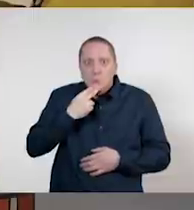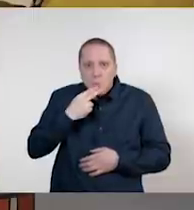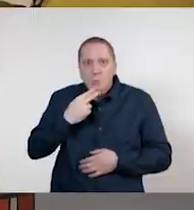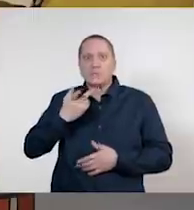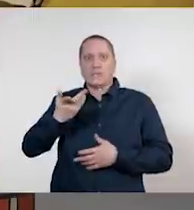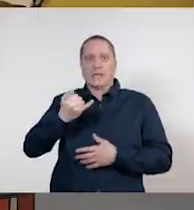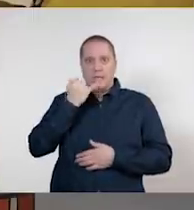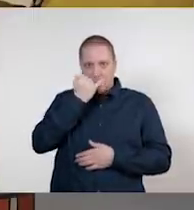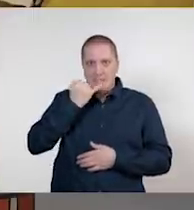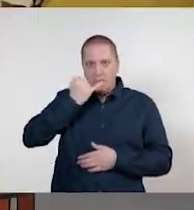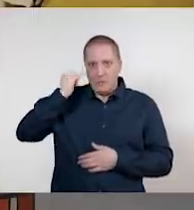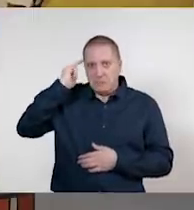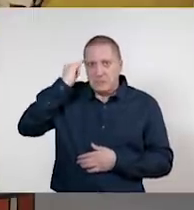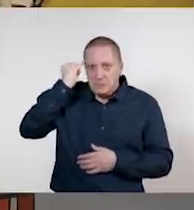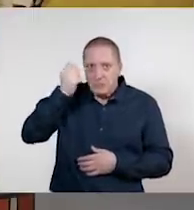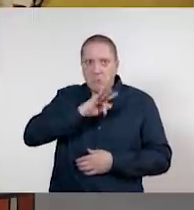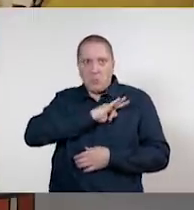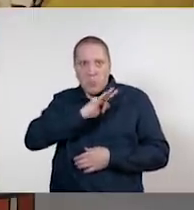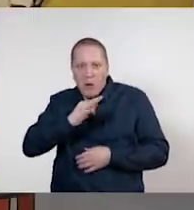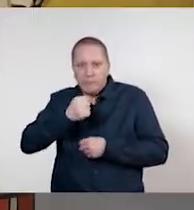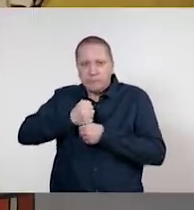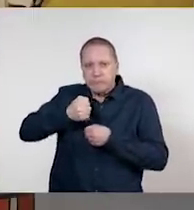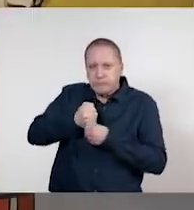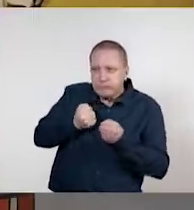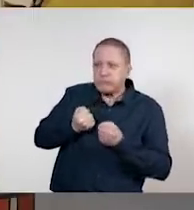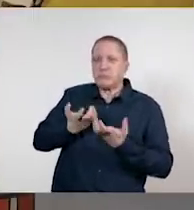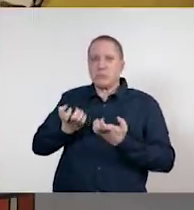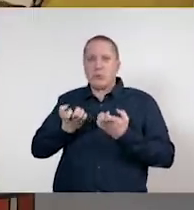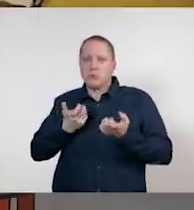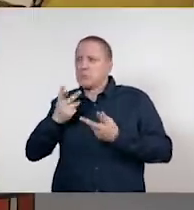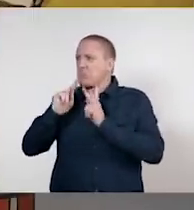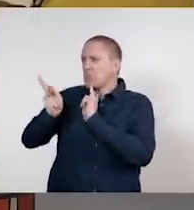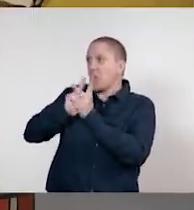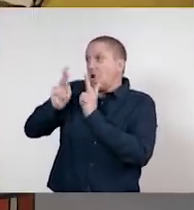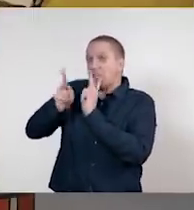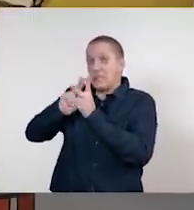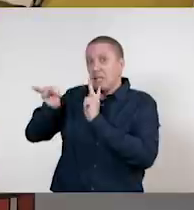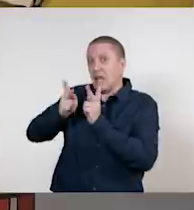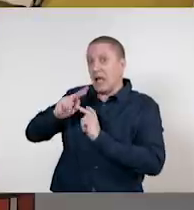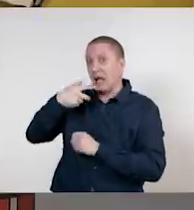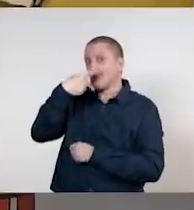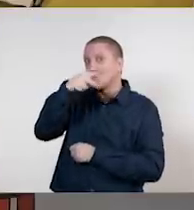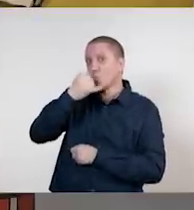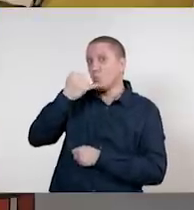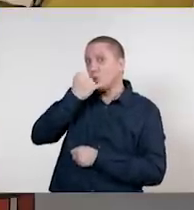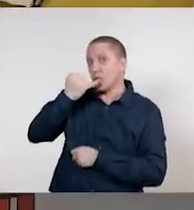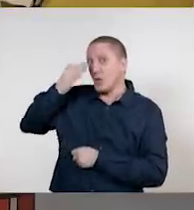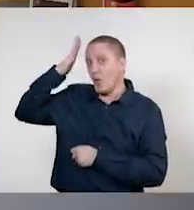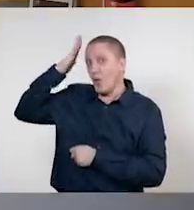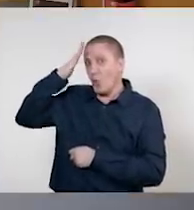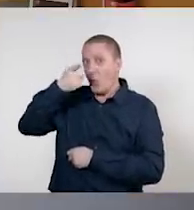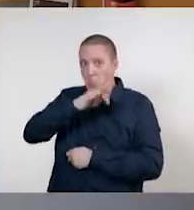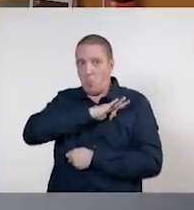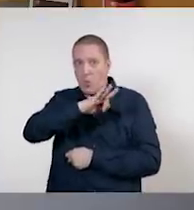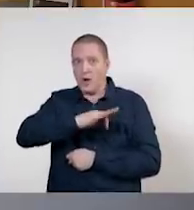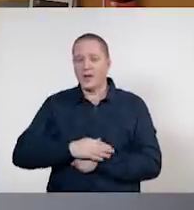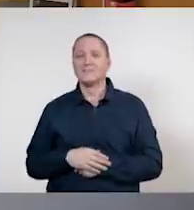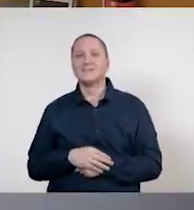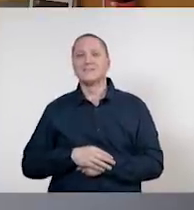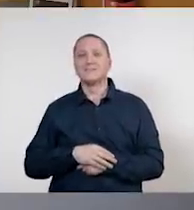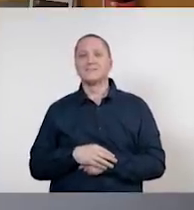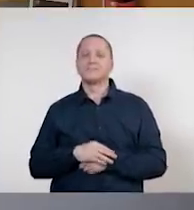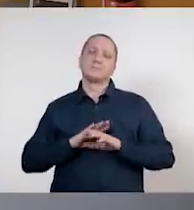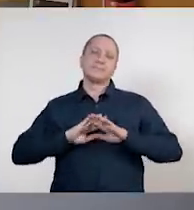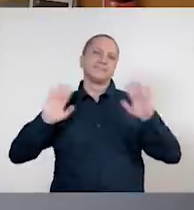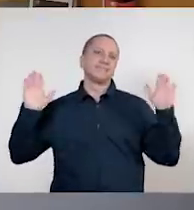aprovéchala. Utiliza este momento para practicarla, para platicar con tu familia en tu lengua materna.